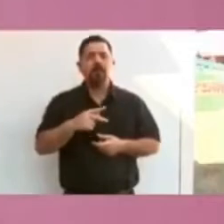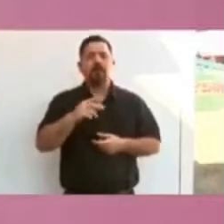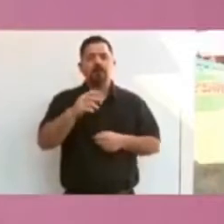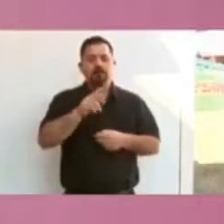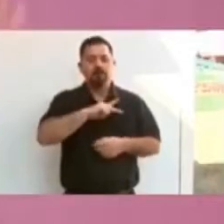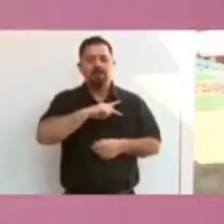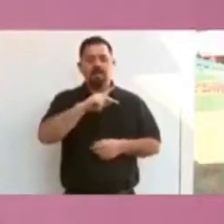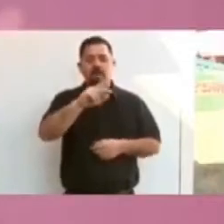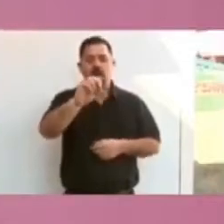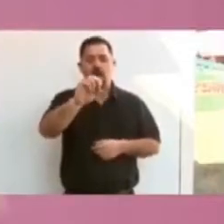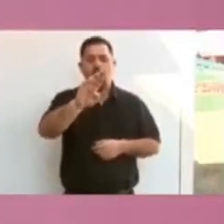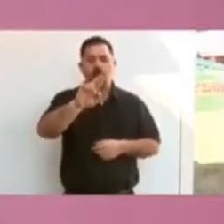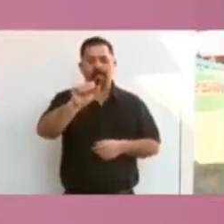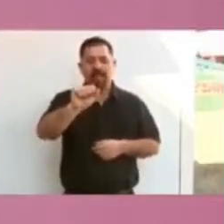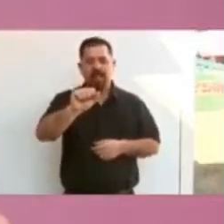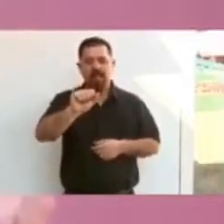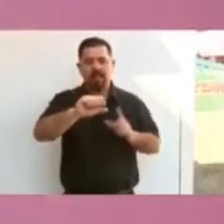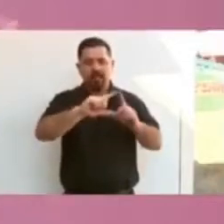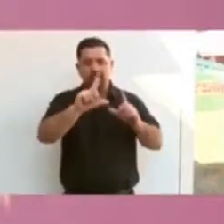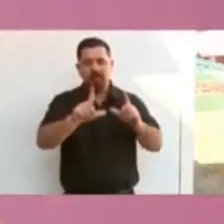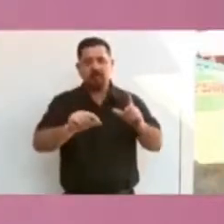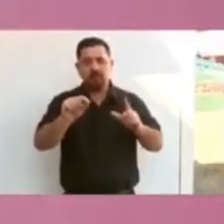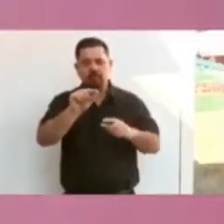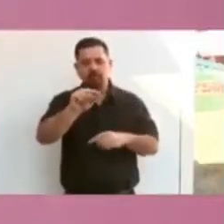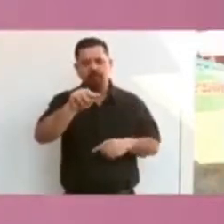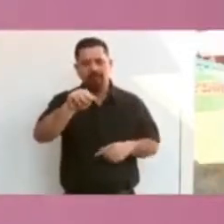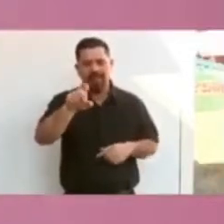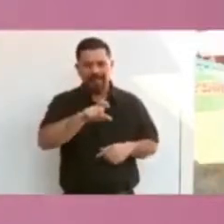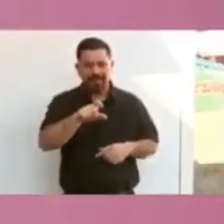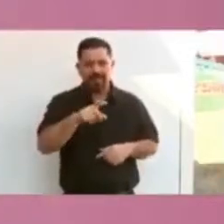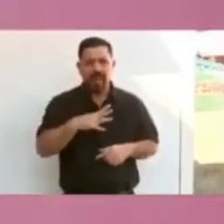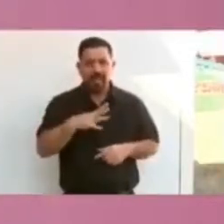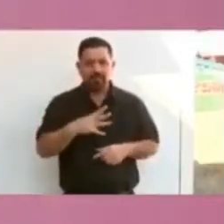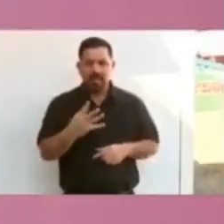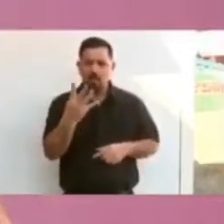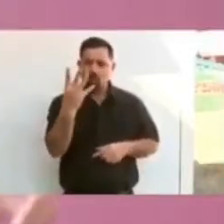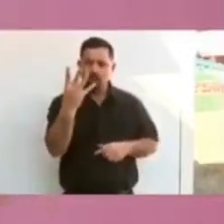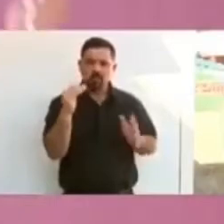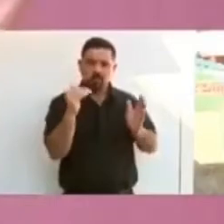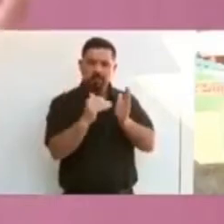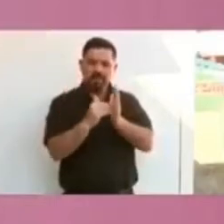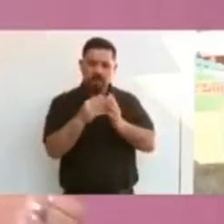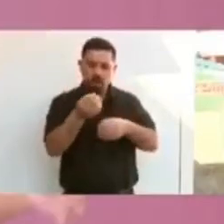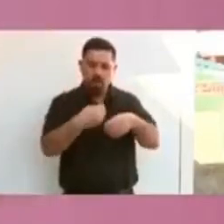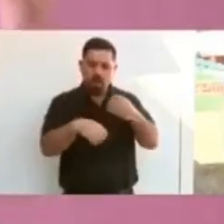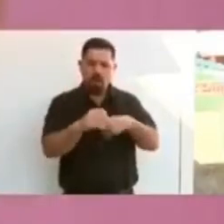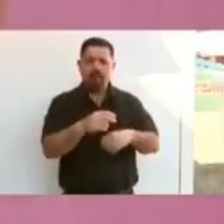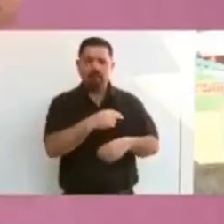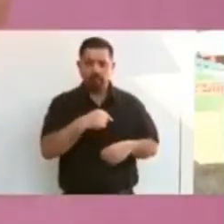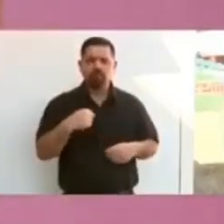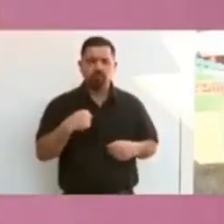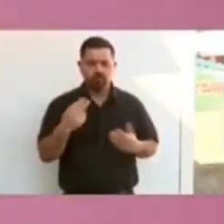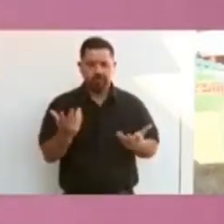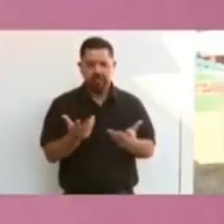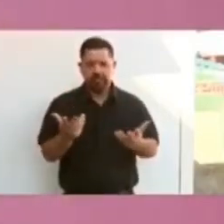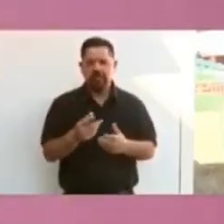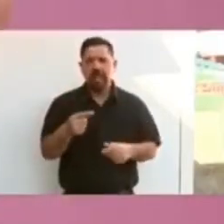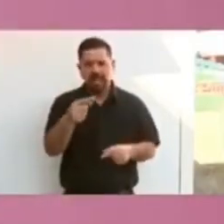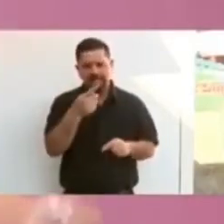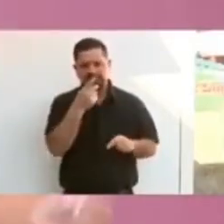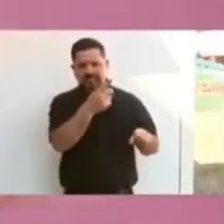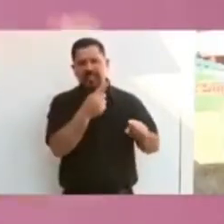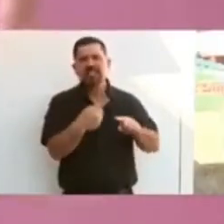Los premios son lo de menos, lo importante son las obras, pero ahí están más de las 4,000 obras que hemos hecho, y ahí se dice quién la ganó, quién se pone